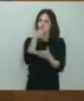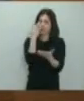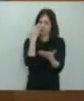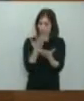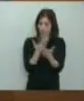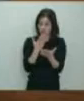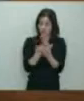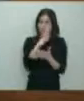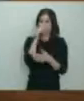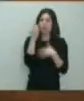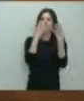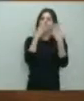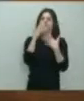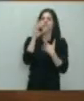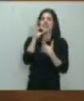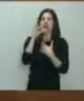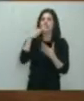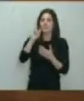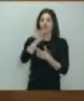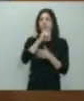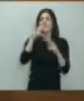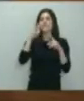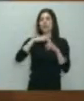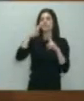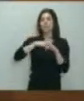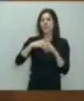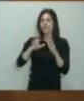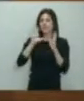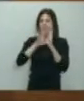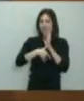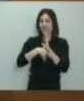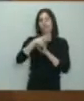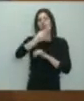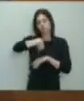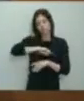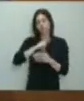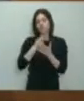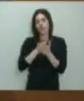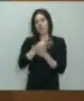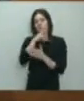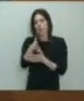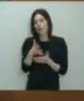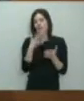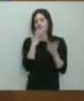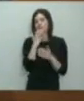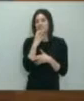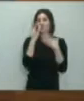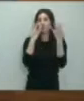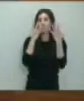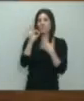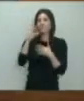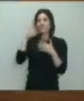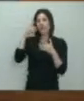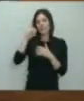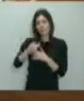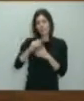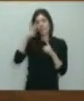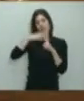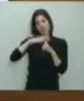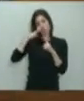de 80.000 facturas atrasadas. Usted dice que no se había comprometido a poner el contador a cero. Bueno, si teníamos más de 80.000 facturas